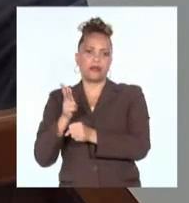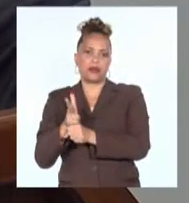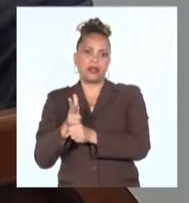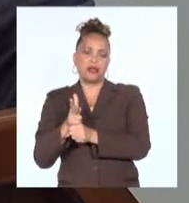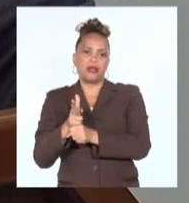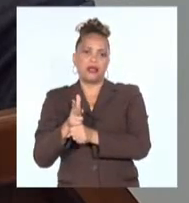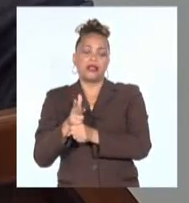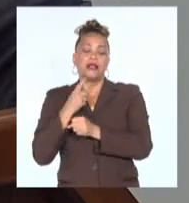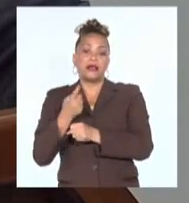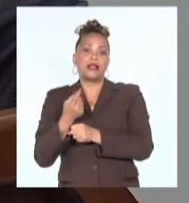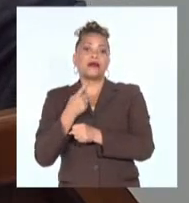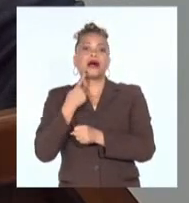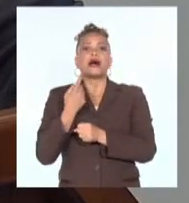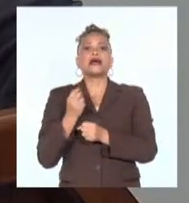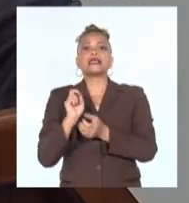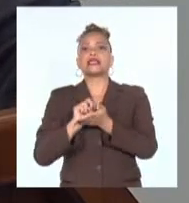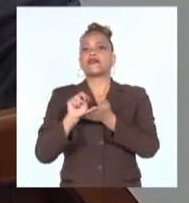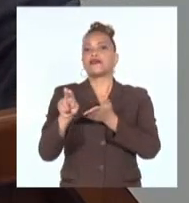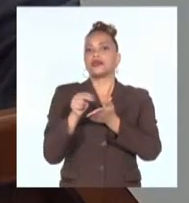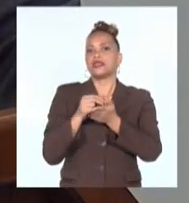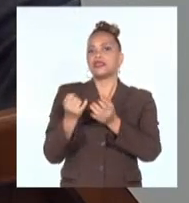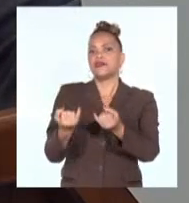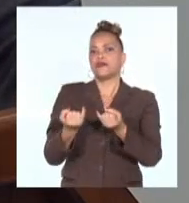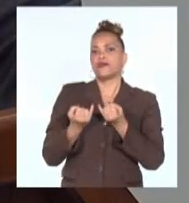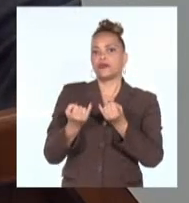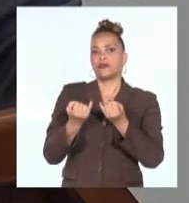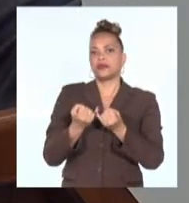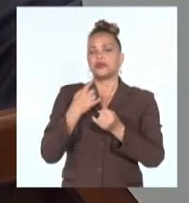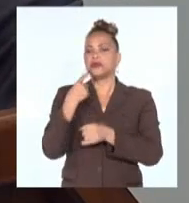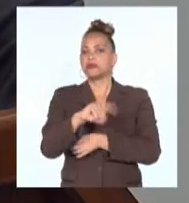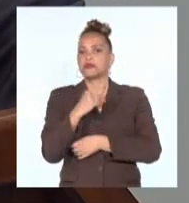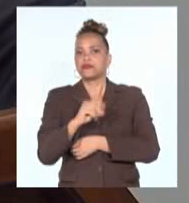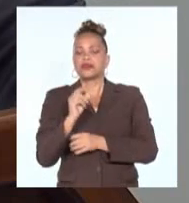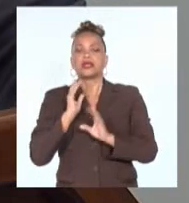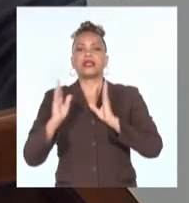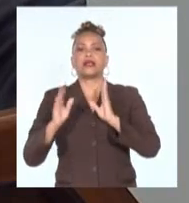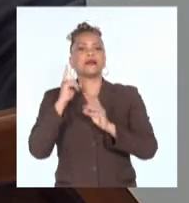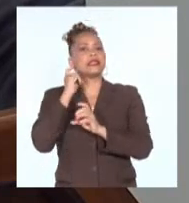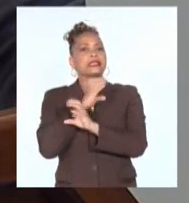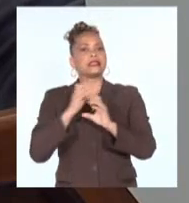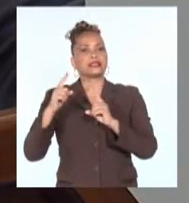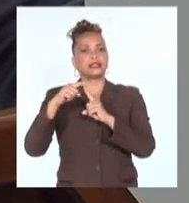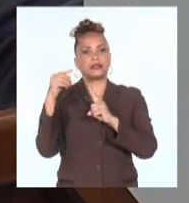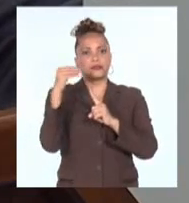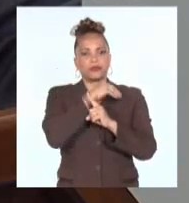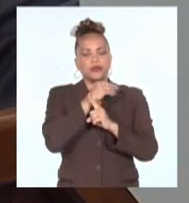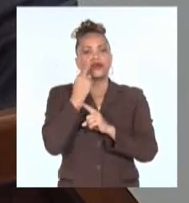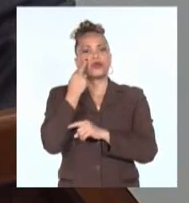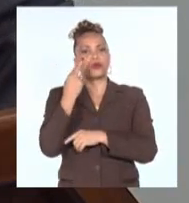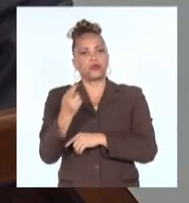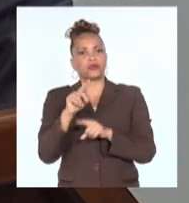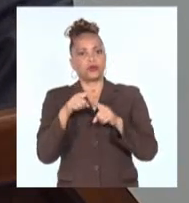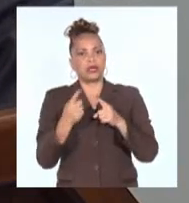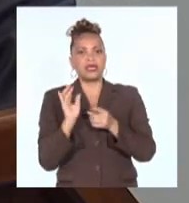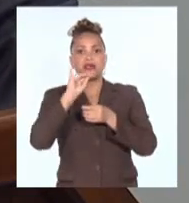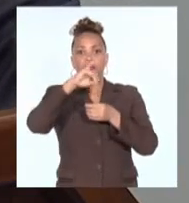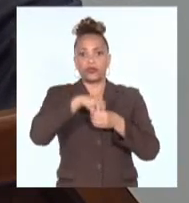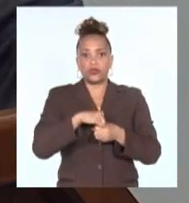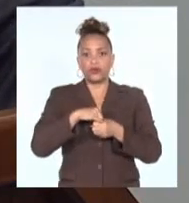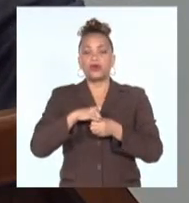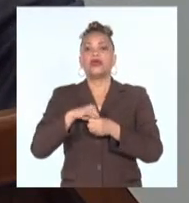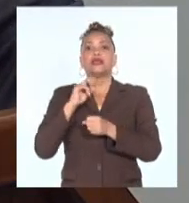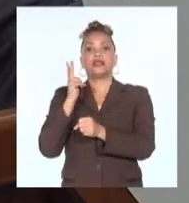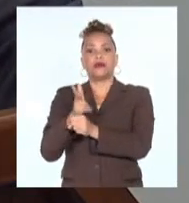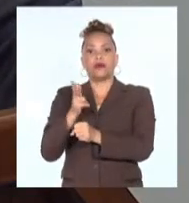de la transferencia de información y buenas prácticas en el marco de la ciencia y la tecnología, reconociendo que la inclusión de este país en múltiples